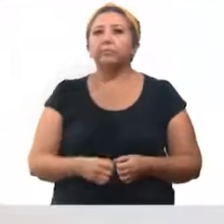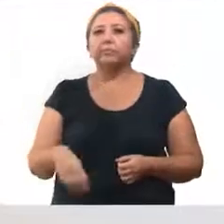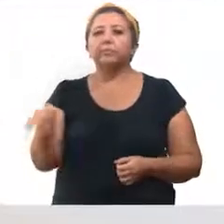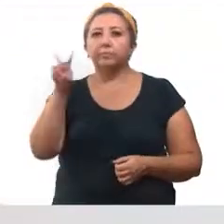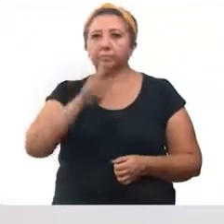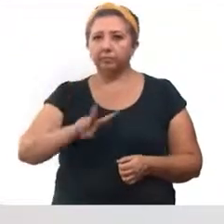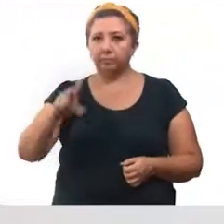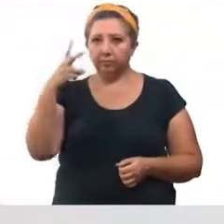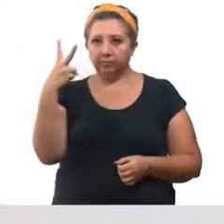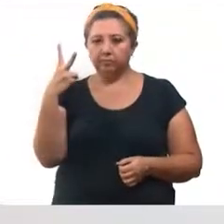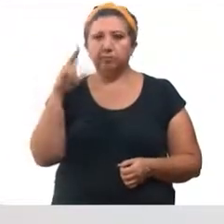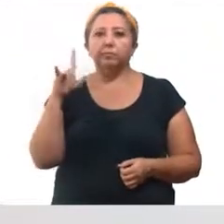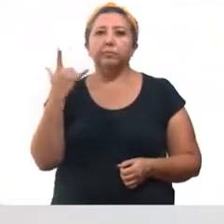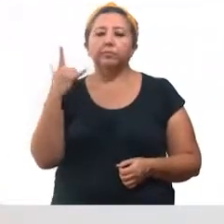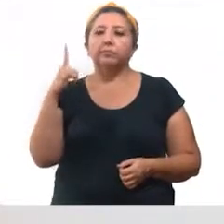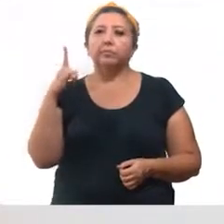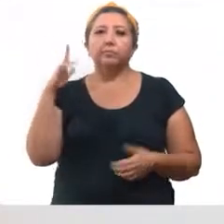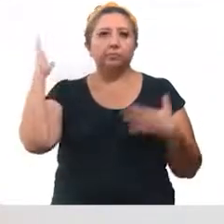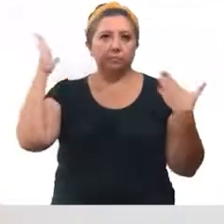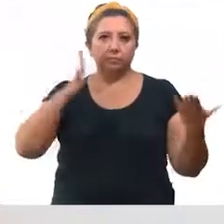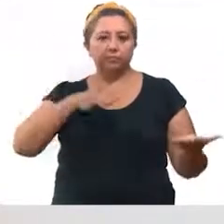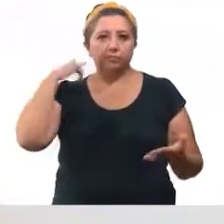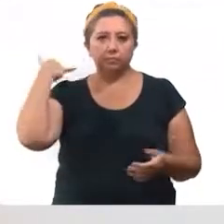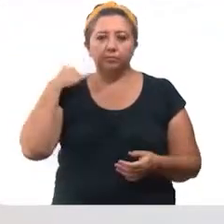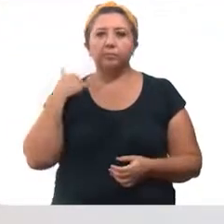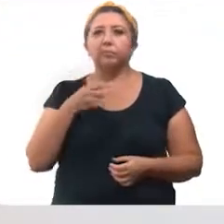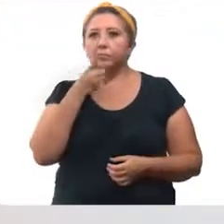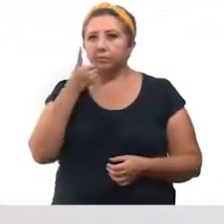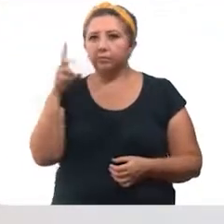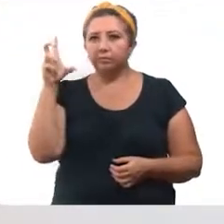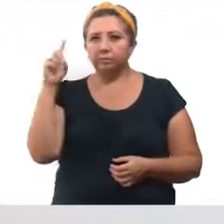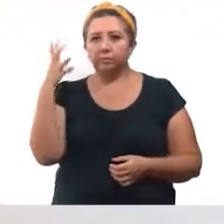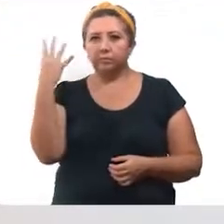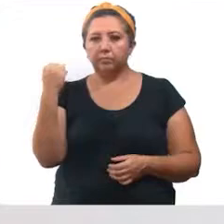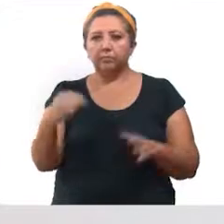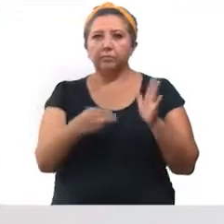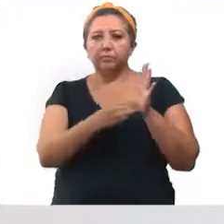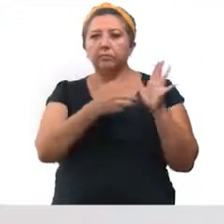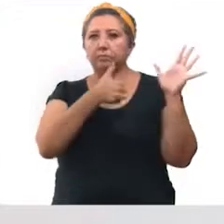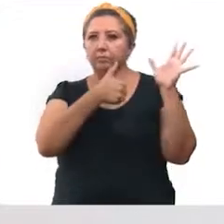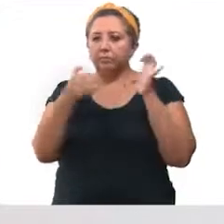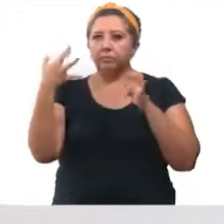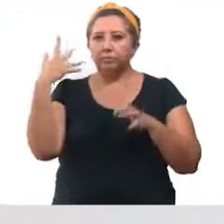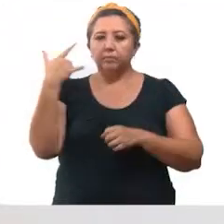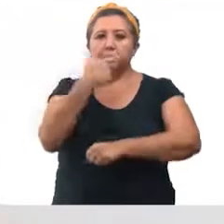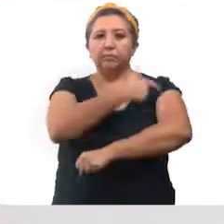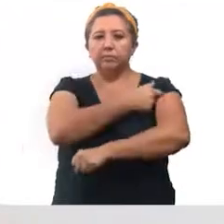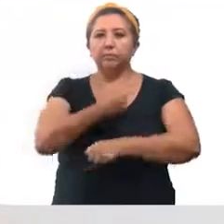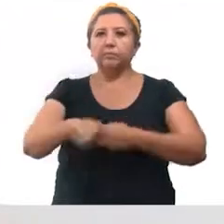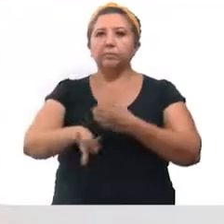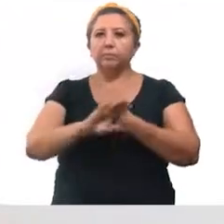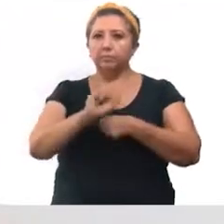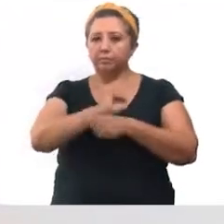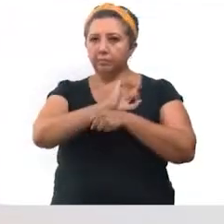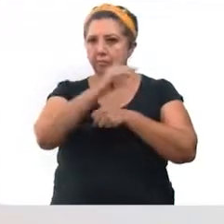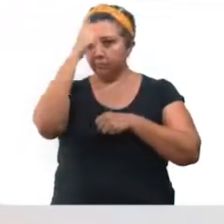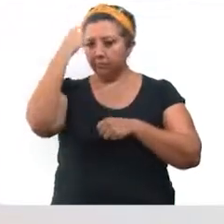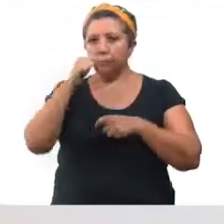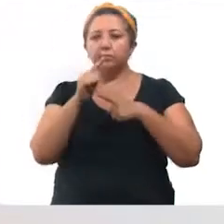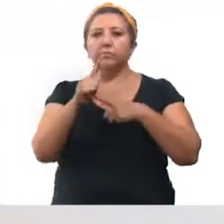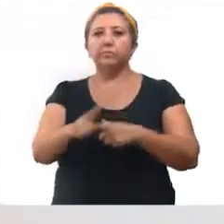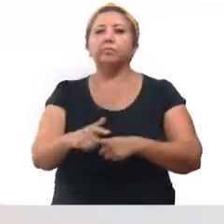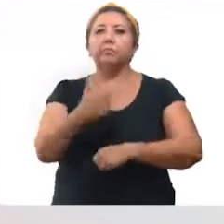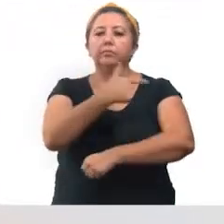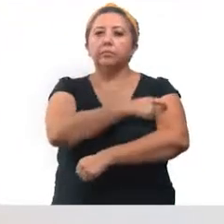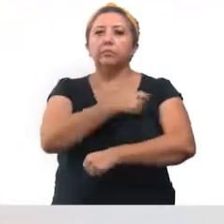médico de este viernes 2 de julio. Llegó a Yucatán un nuevo lote de 39.650 vacunas contra el COVID para continuar